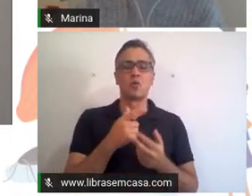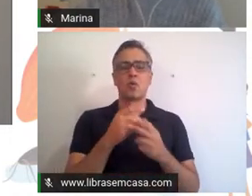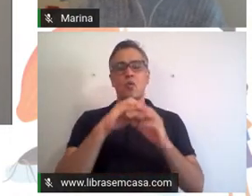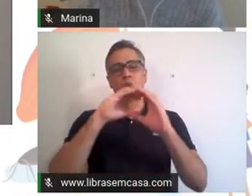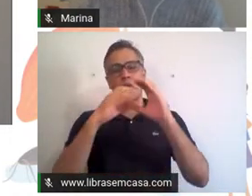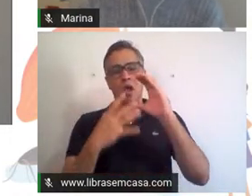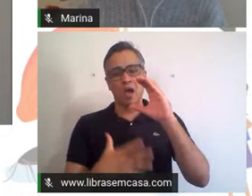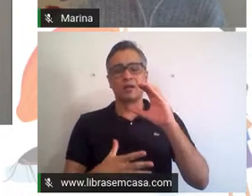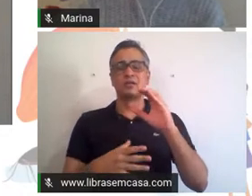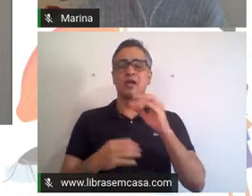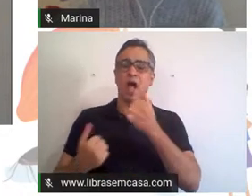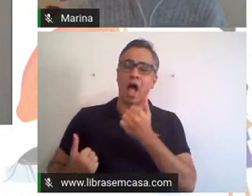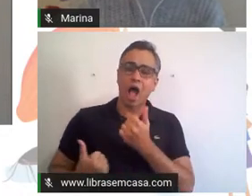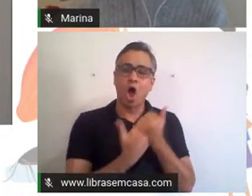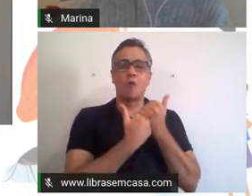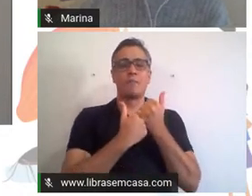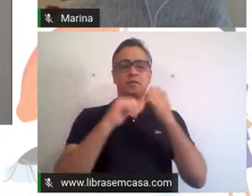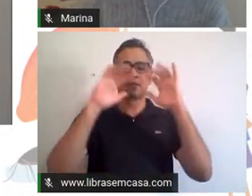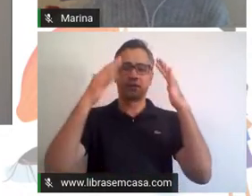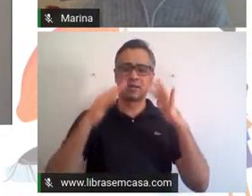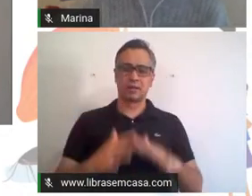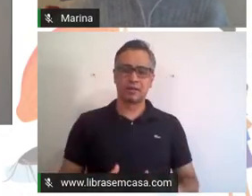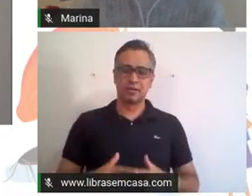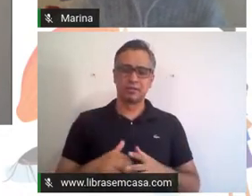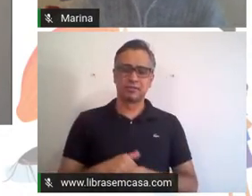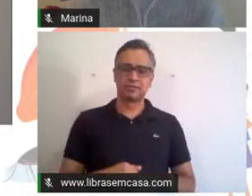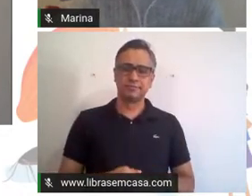situaciones que nos van a meter más en la crisis.